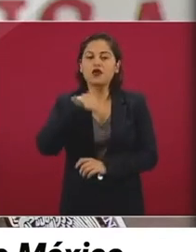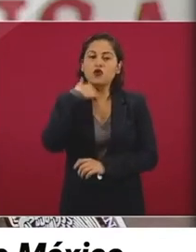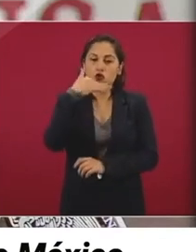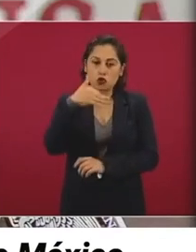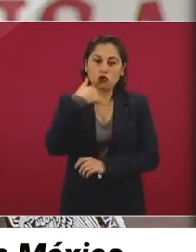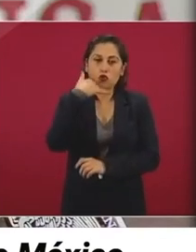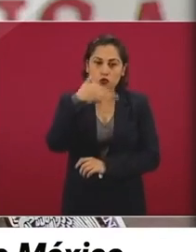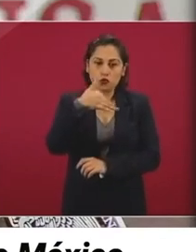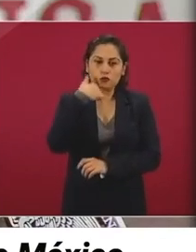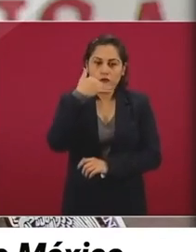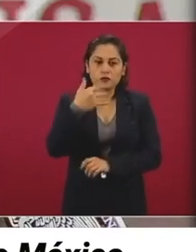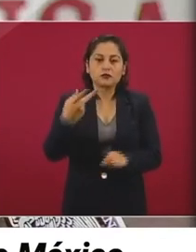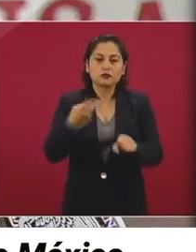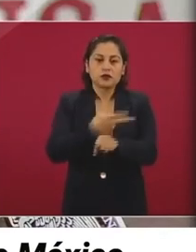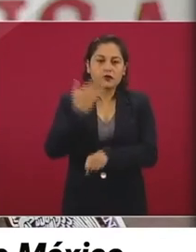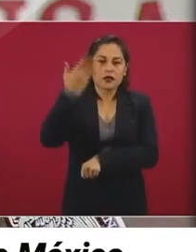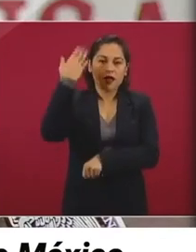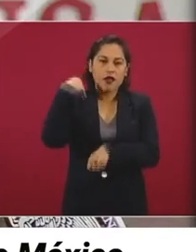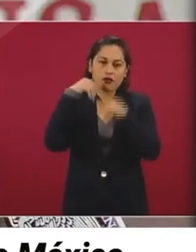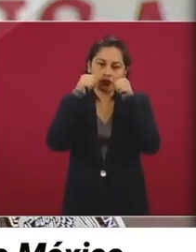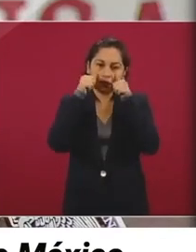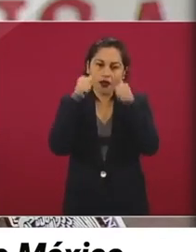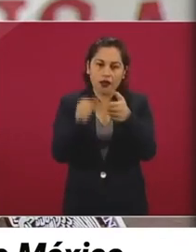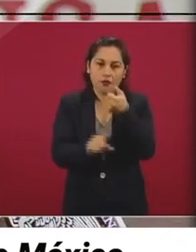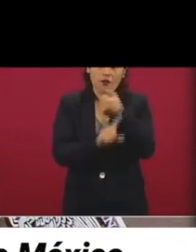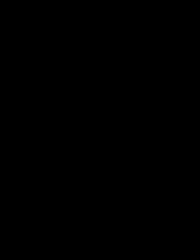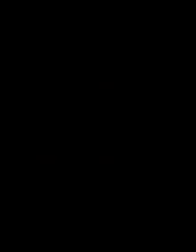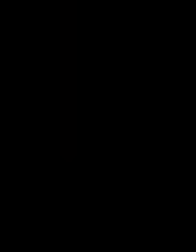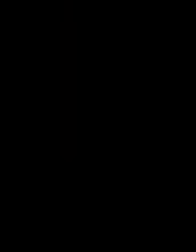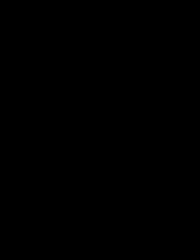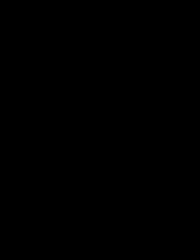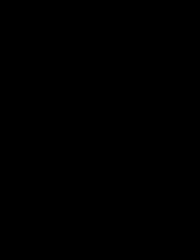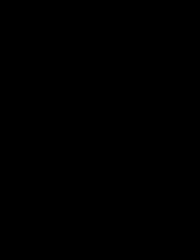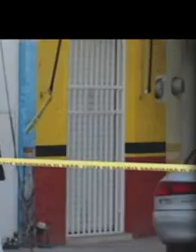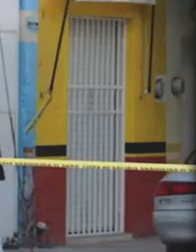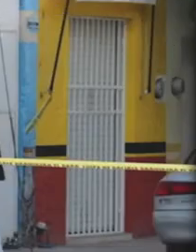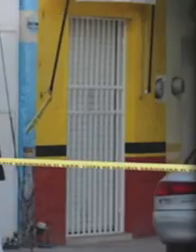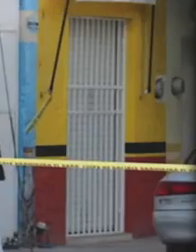No se atendió el problema.